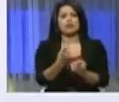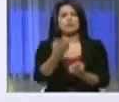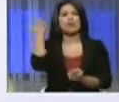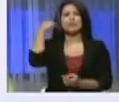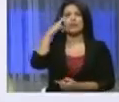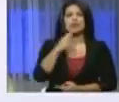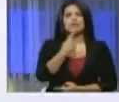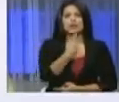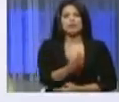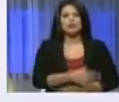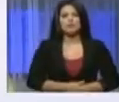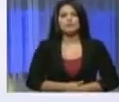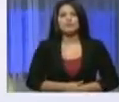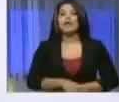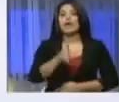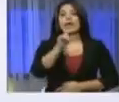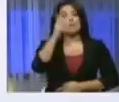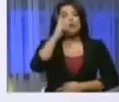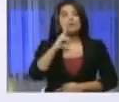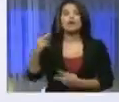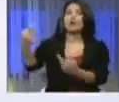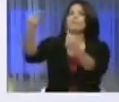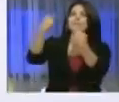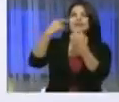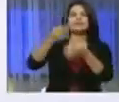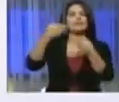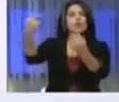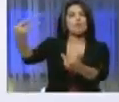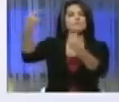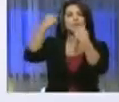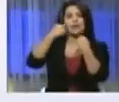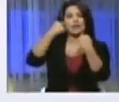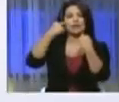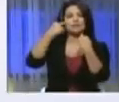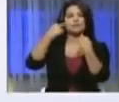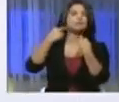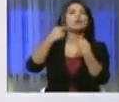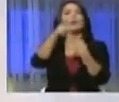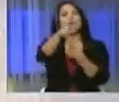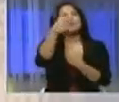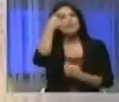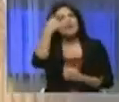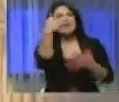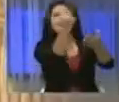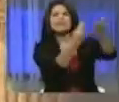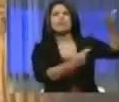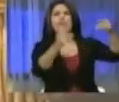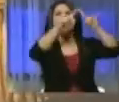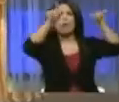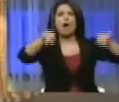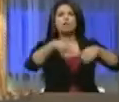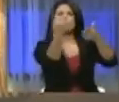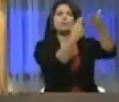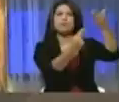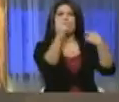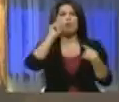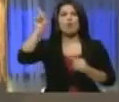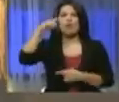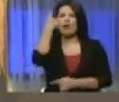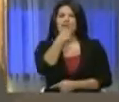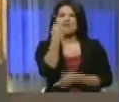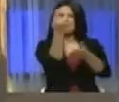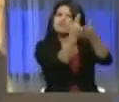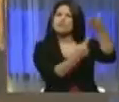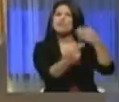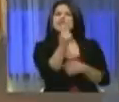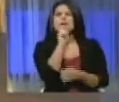Bolívar, que nos mira desde su altura. Ese cuadro que ustedes ven ahí, hermano chino, los dibujó un